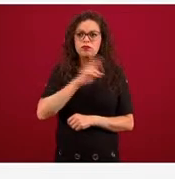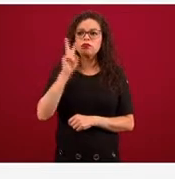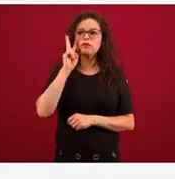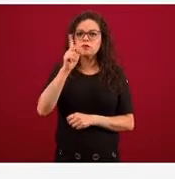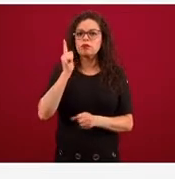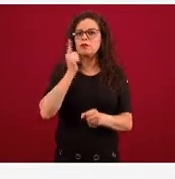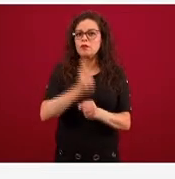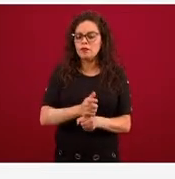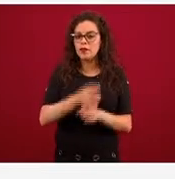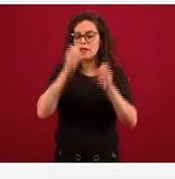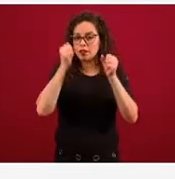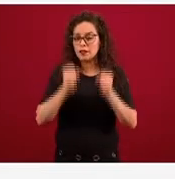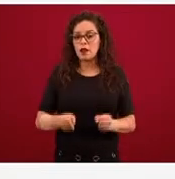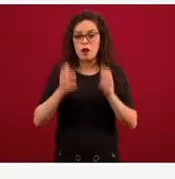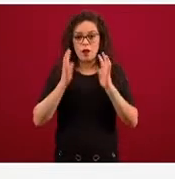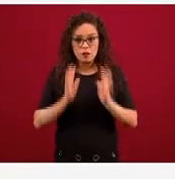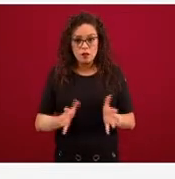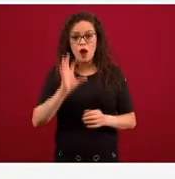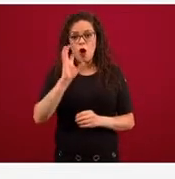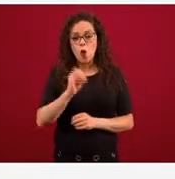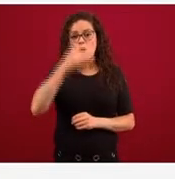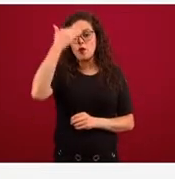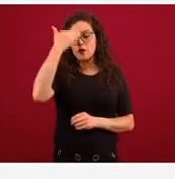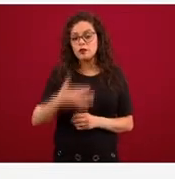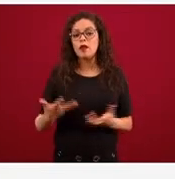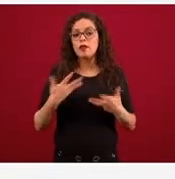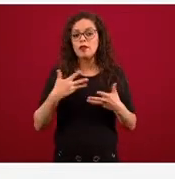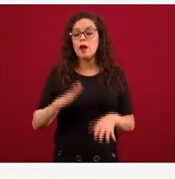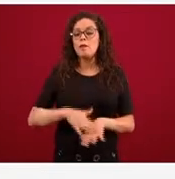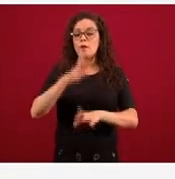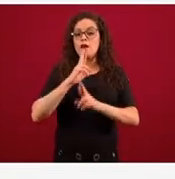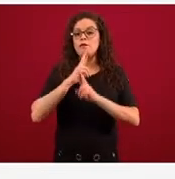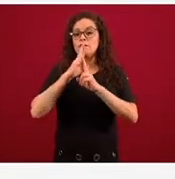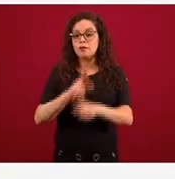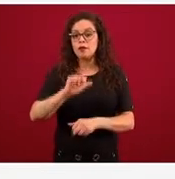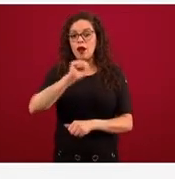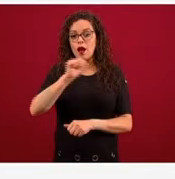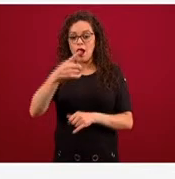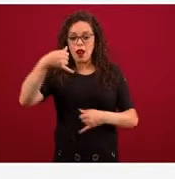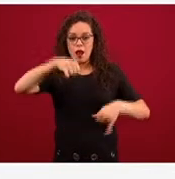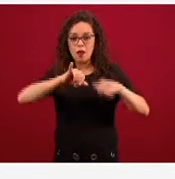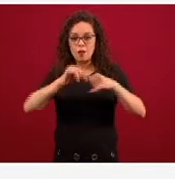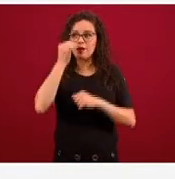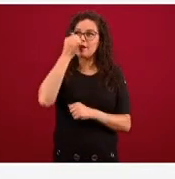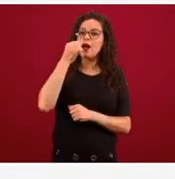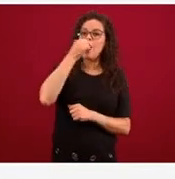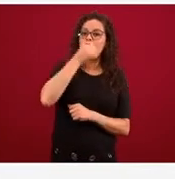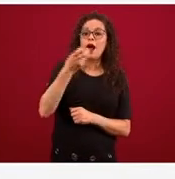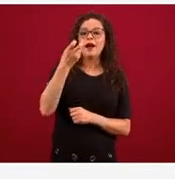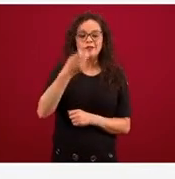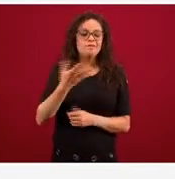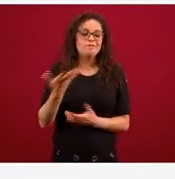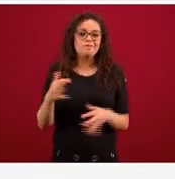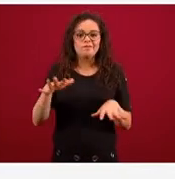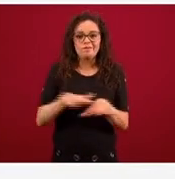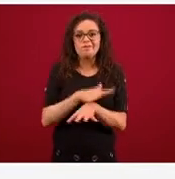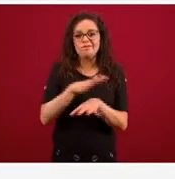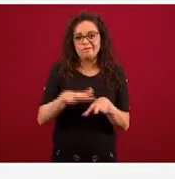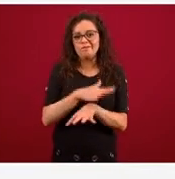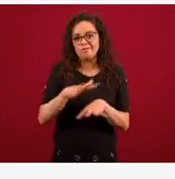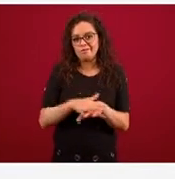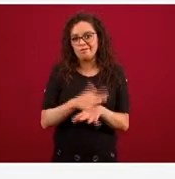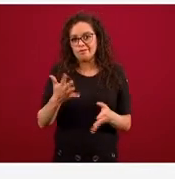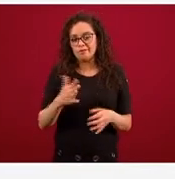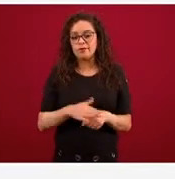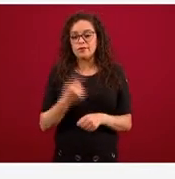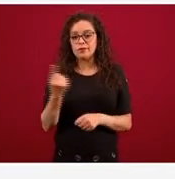confirmando these o cases are confirmed dando a or conocer how we más start to resultados get de more laboratorio, laboratory pues esto results entonces empieza and también a see cambiar y how empieza a this tomar trend la starts